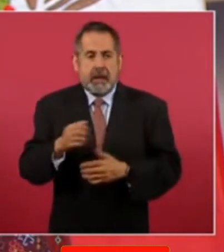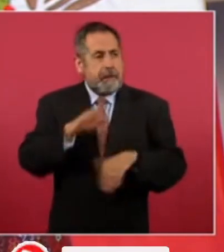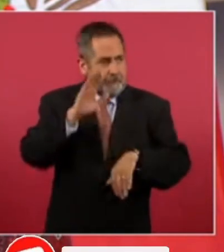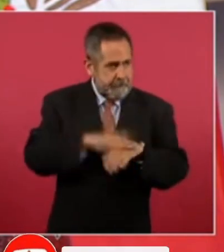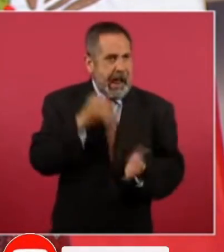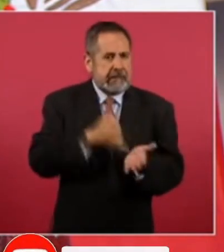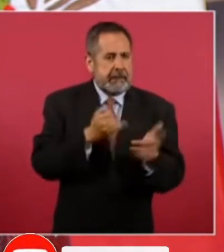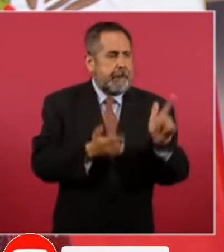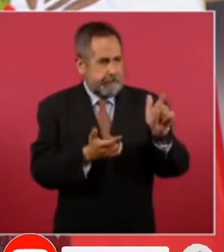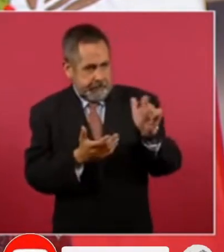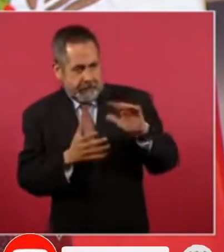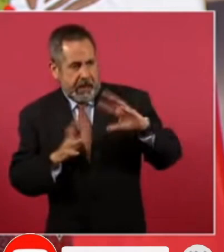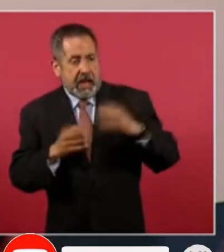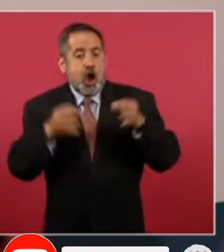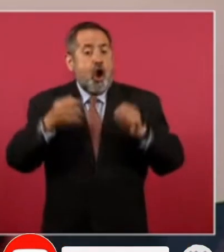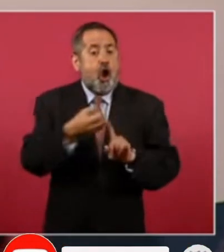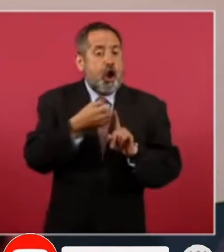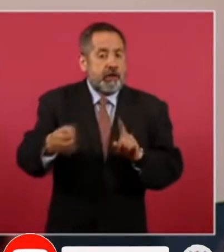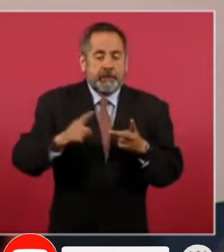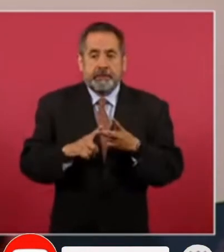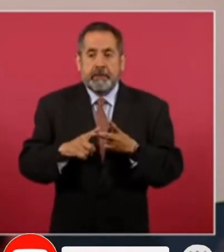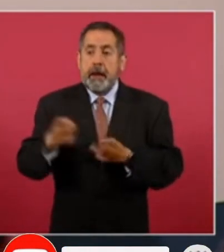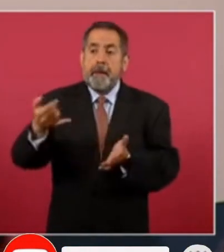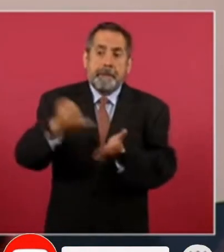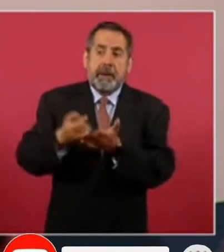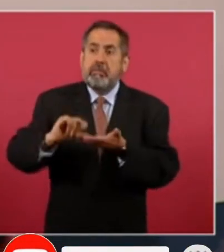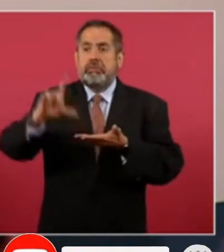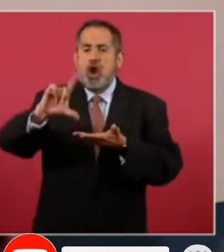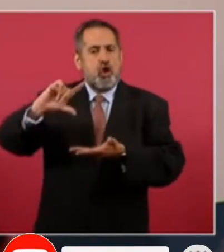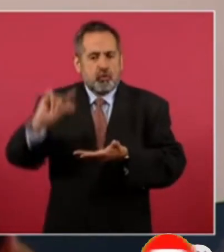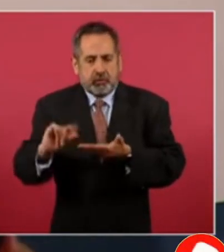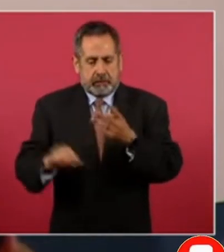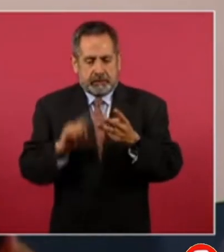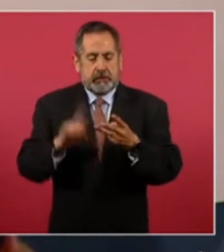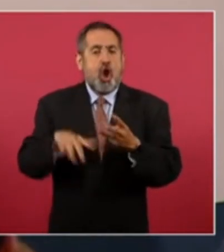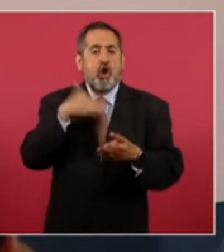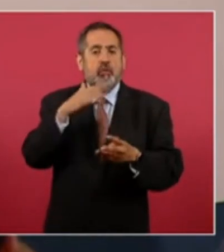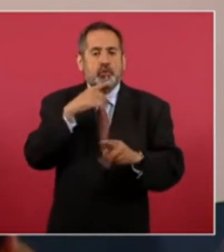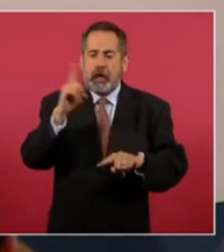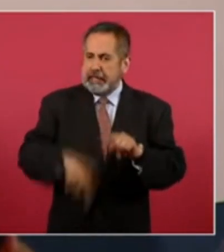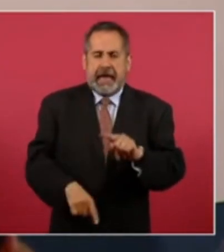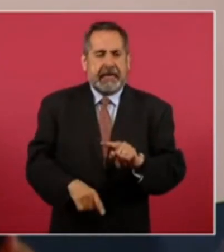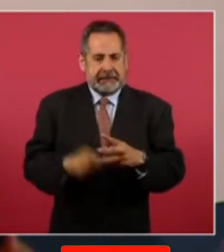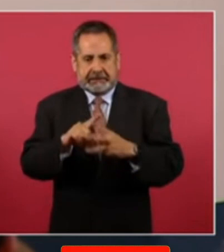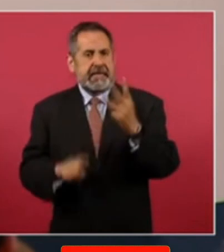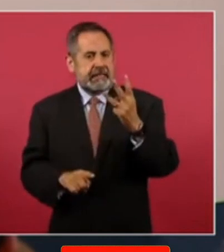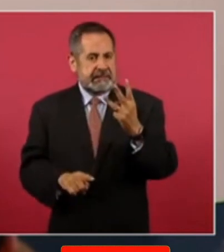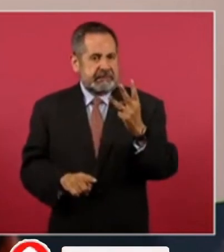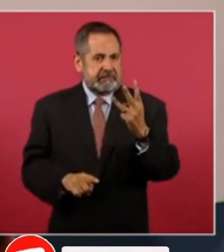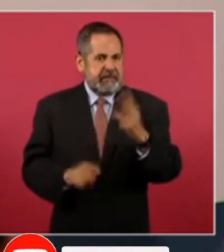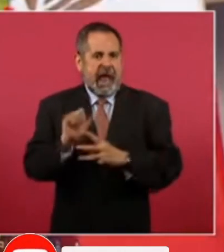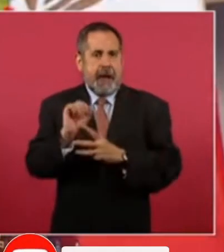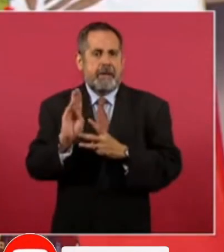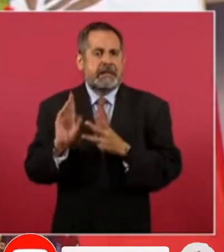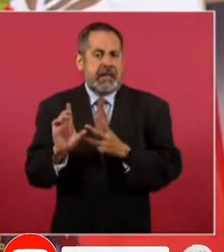recaudatoria, bajar la evasión y la elusión fiscal y combatir la corrupción. Nuestro propósito ha sido que todas